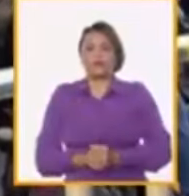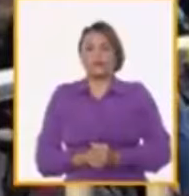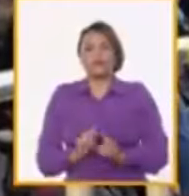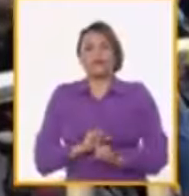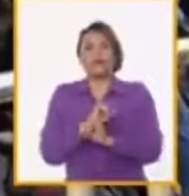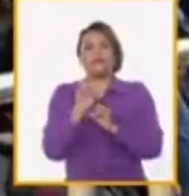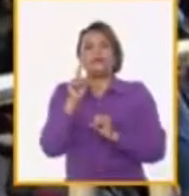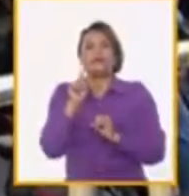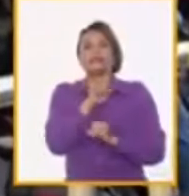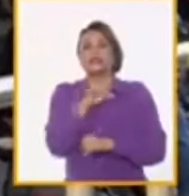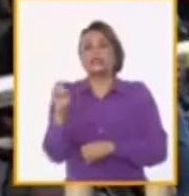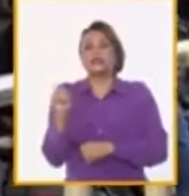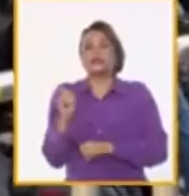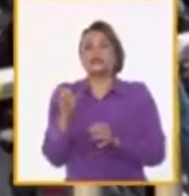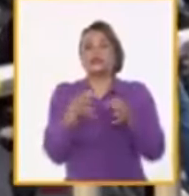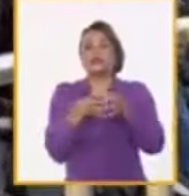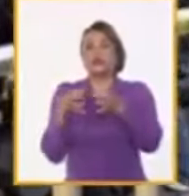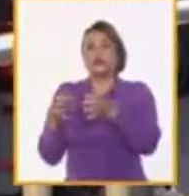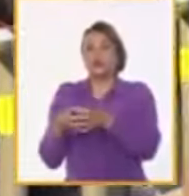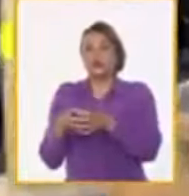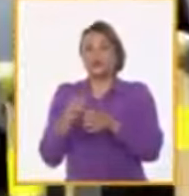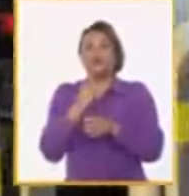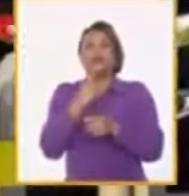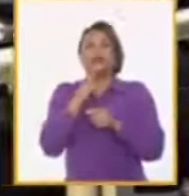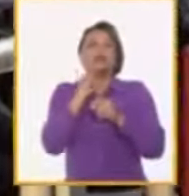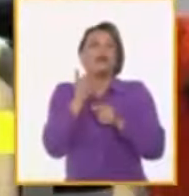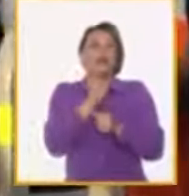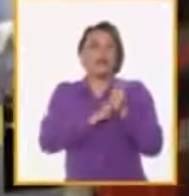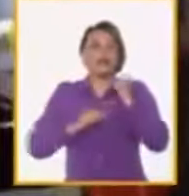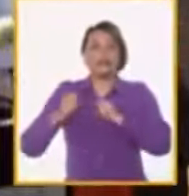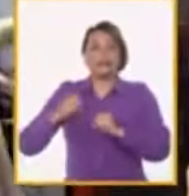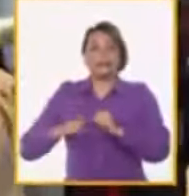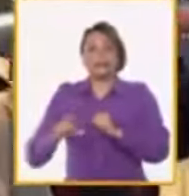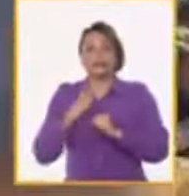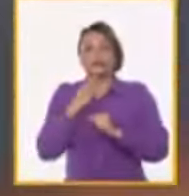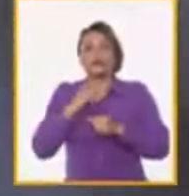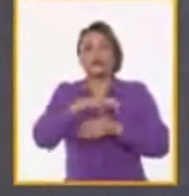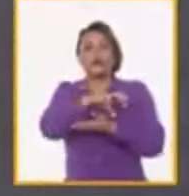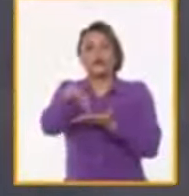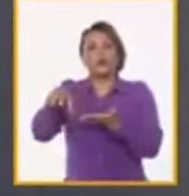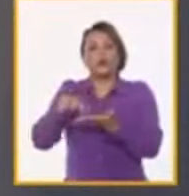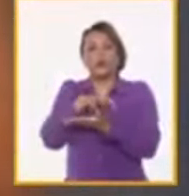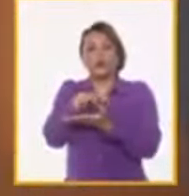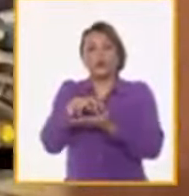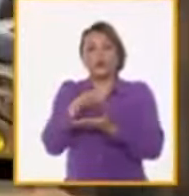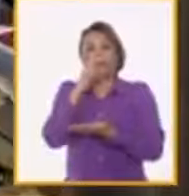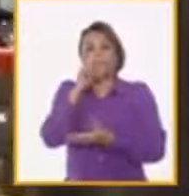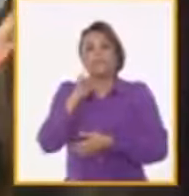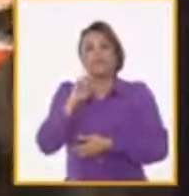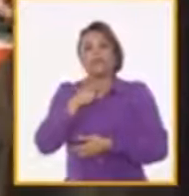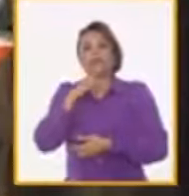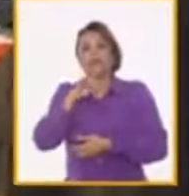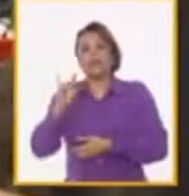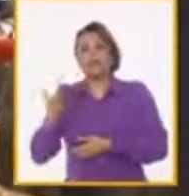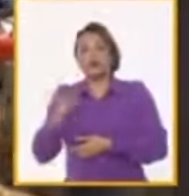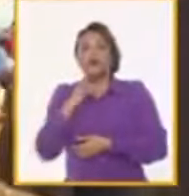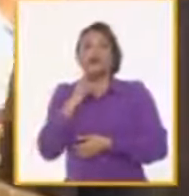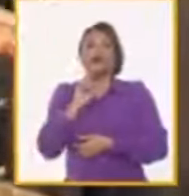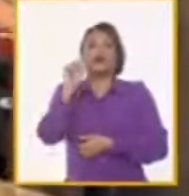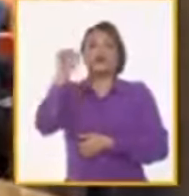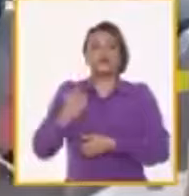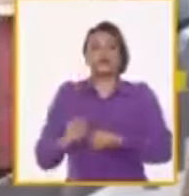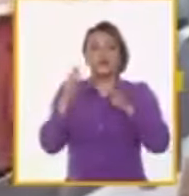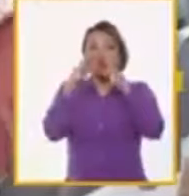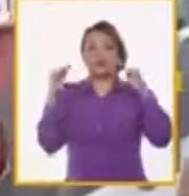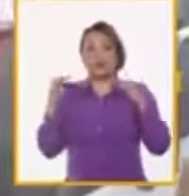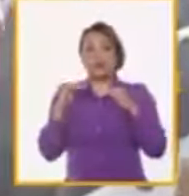de miembros del movimiento habían resultado heridos, tanto en los suburbios del sur de Beirut como en el sur de Líbano y en la llanura oriental